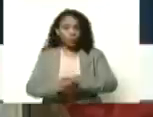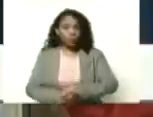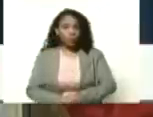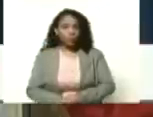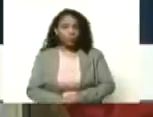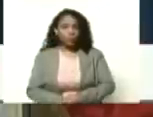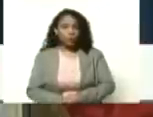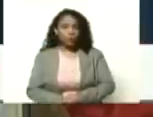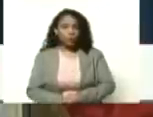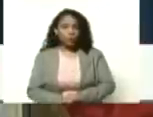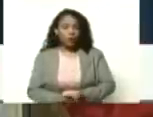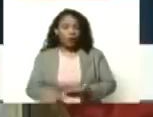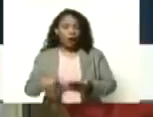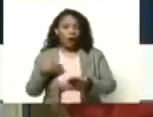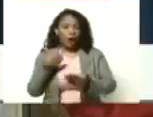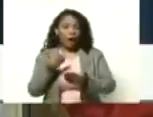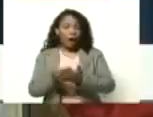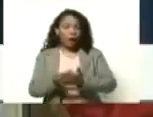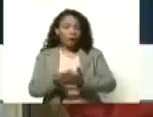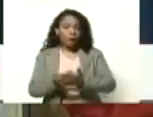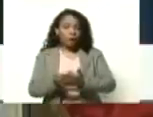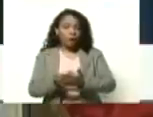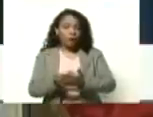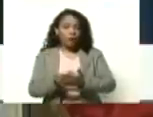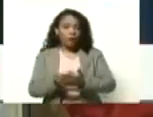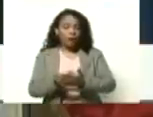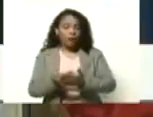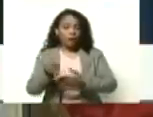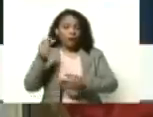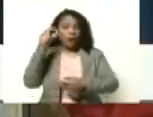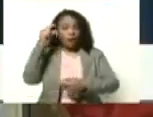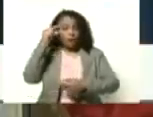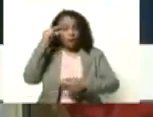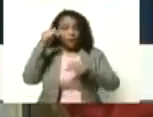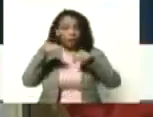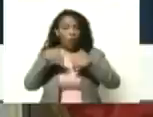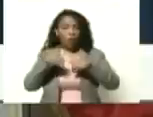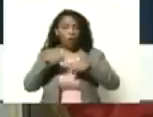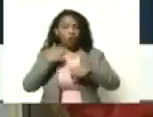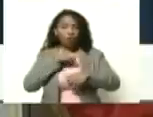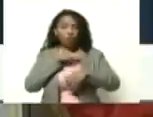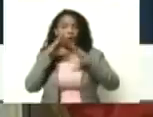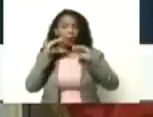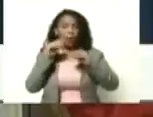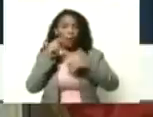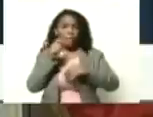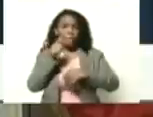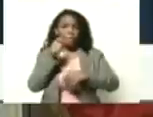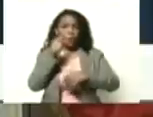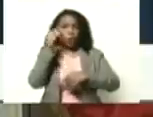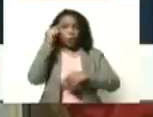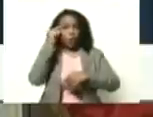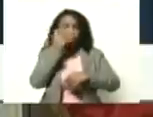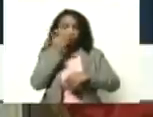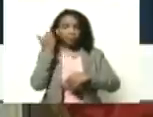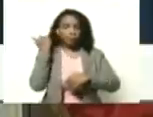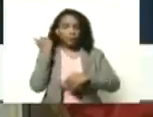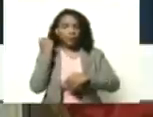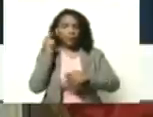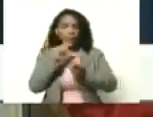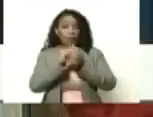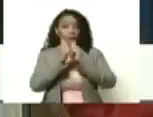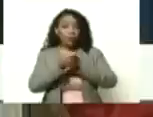hacia el día de hoy estamos hablando de pocos días que se han